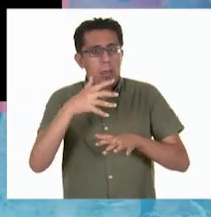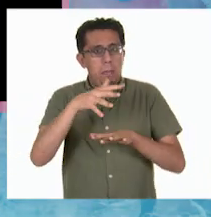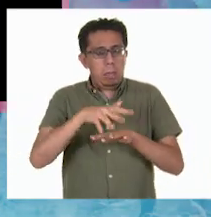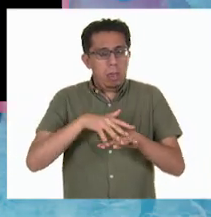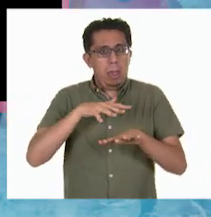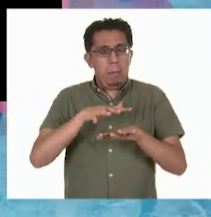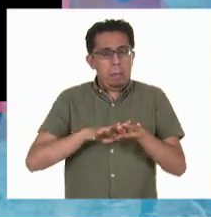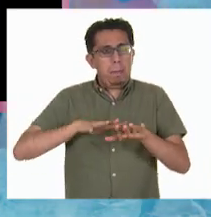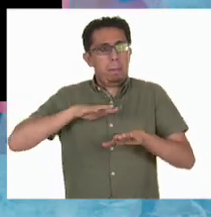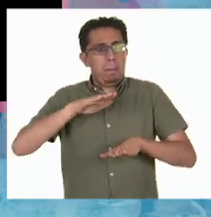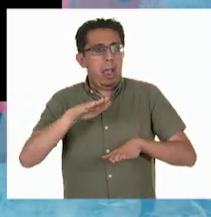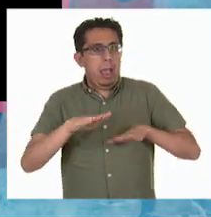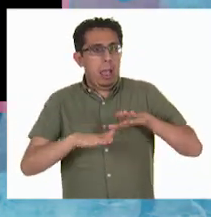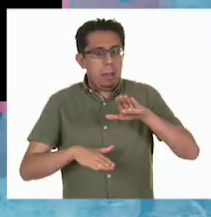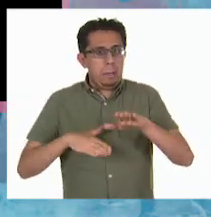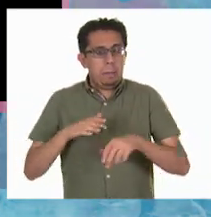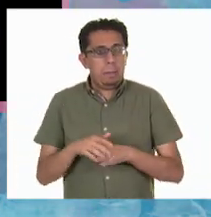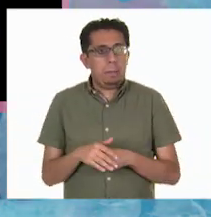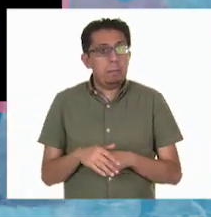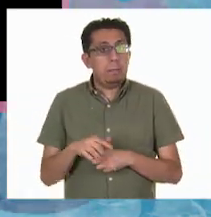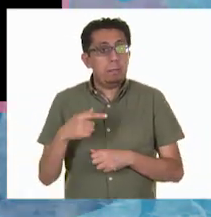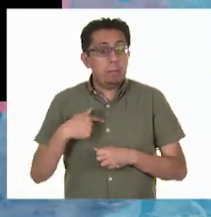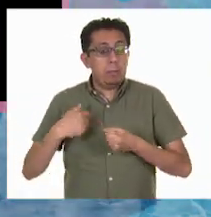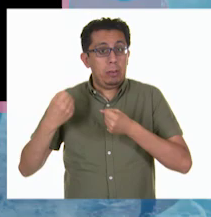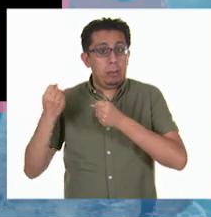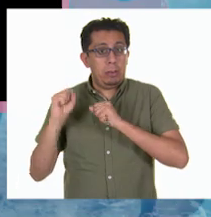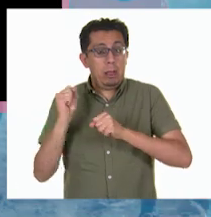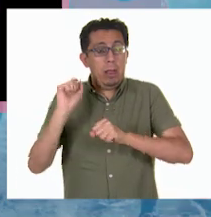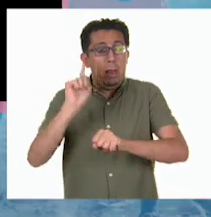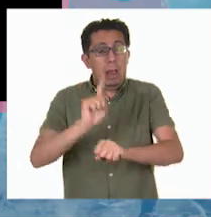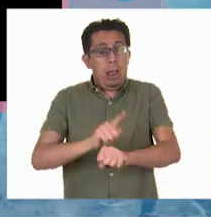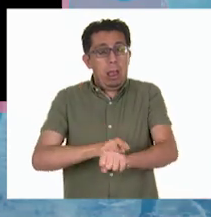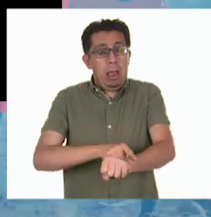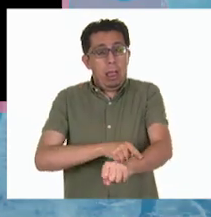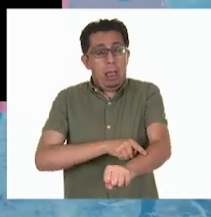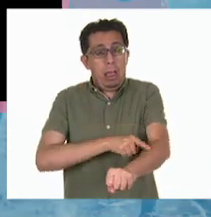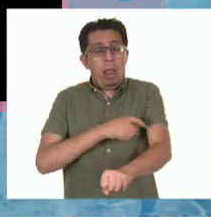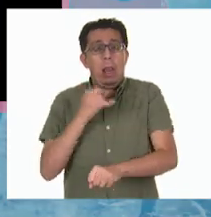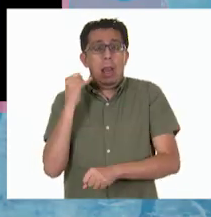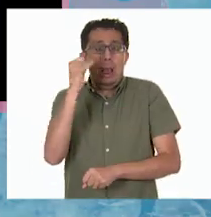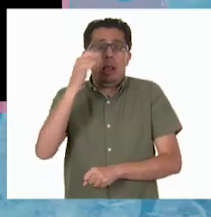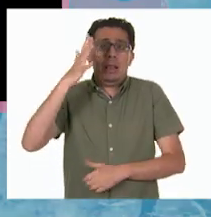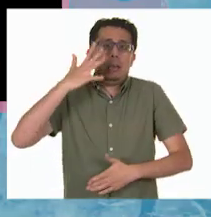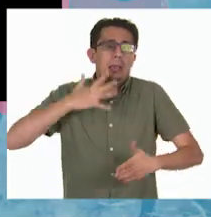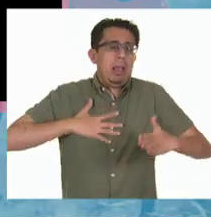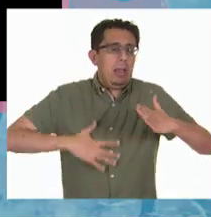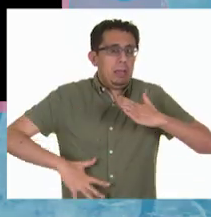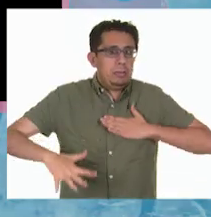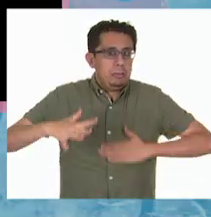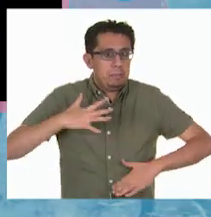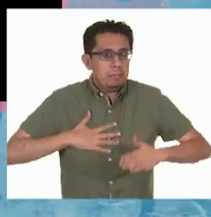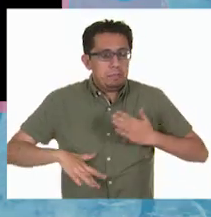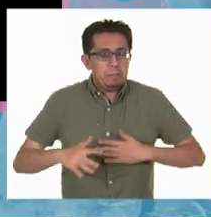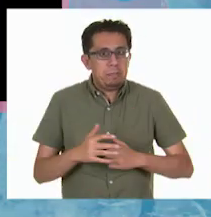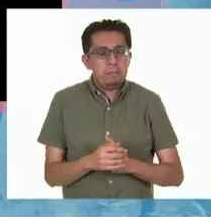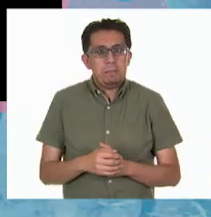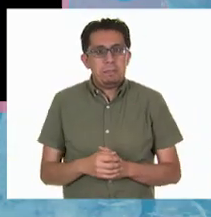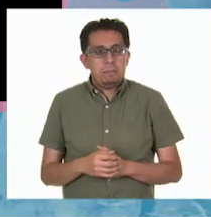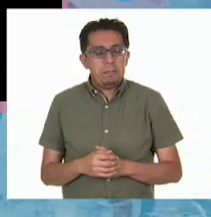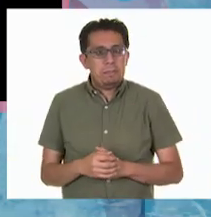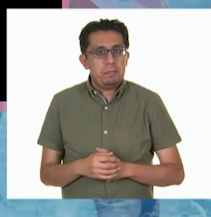aguantar. Es la carrera más larga y más cansada. Es la carrera de bola.